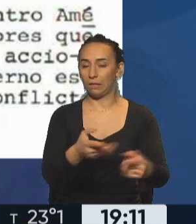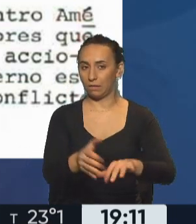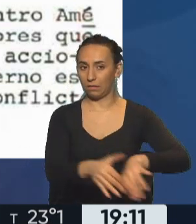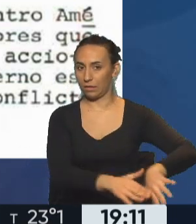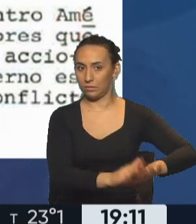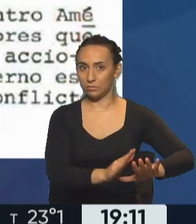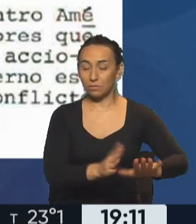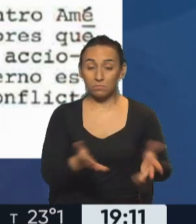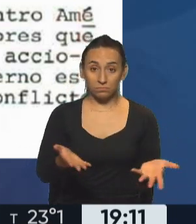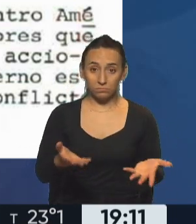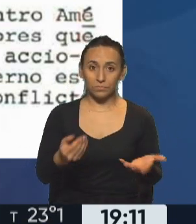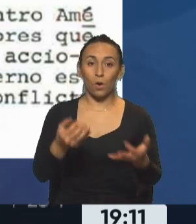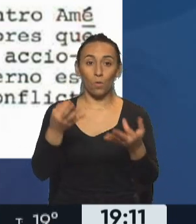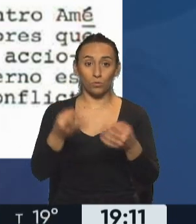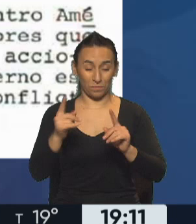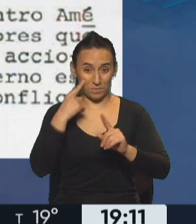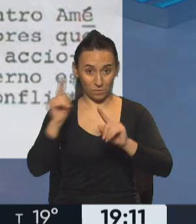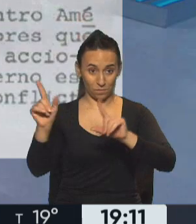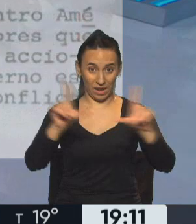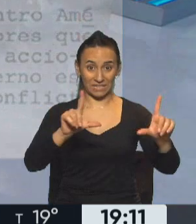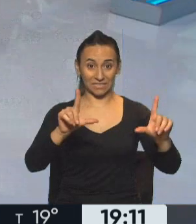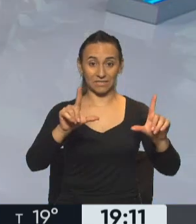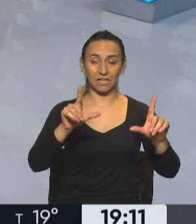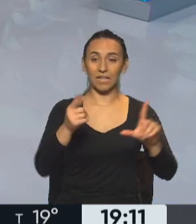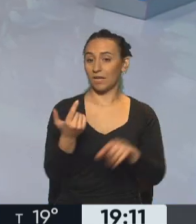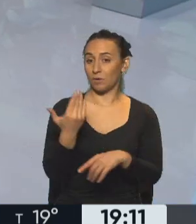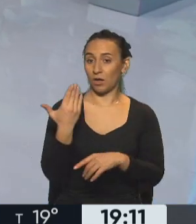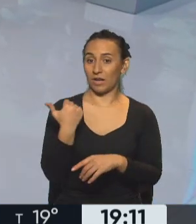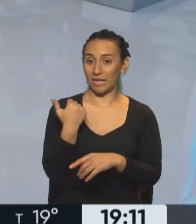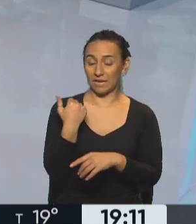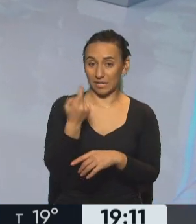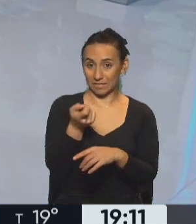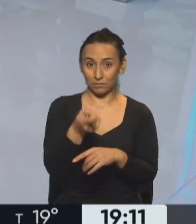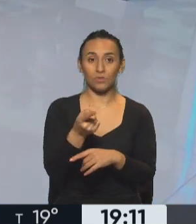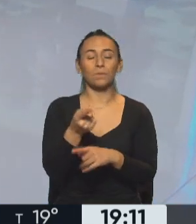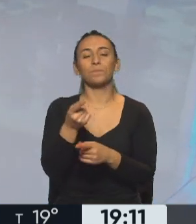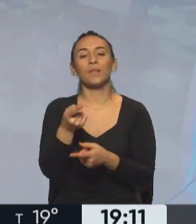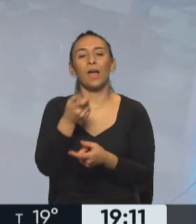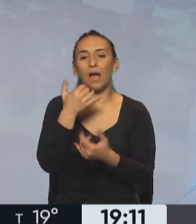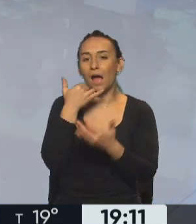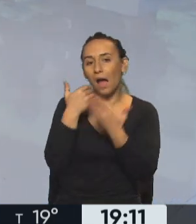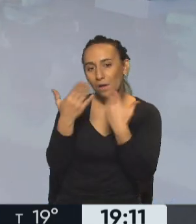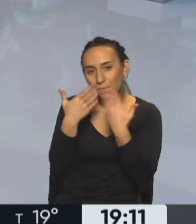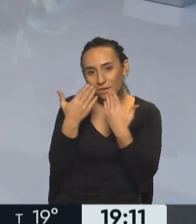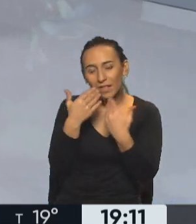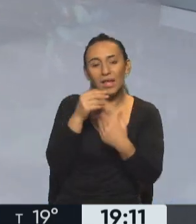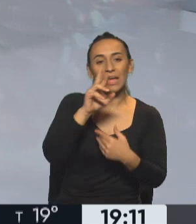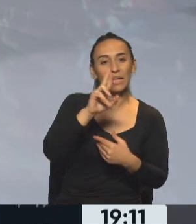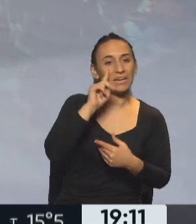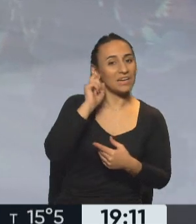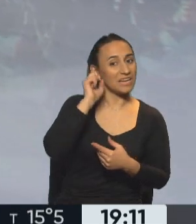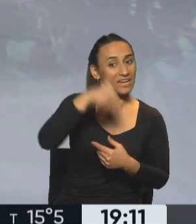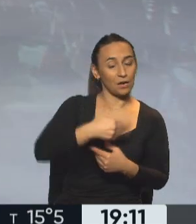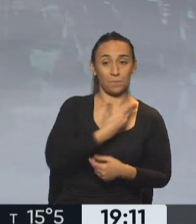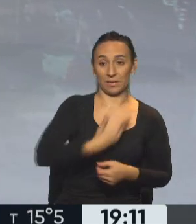Juan? Bueno, ahí justo las placas que estamos viendo, bueno, Sí. recién era una desgrabación de la conversación que tuvo Reagan con Galtieri. Reagan, presidente de los